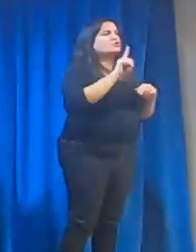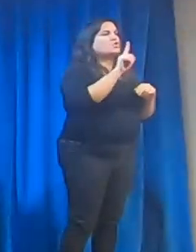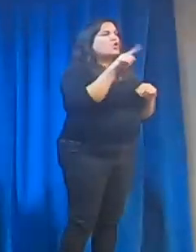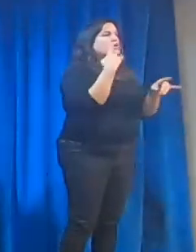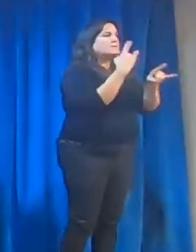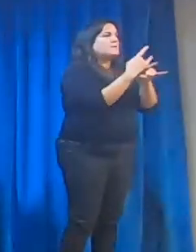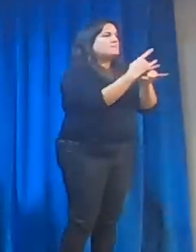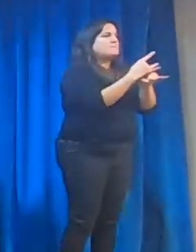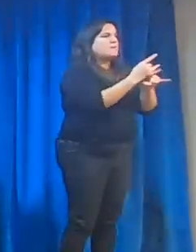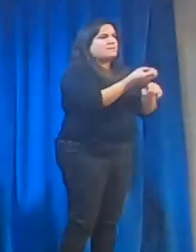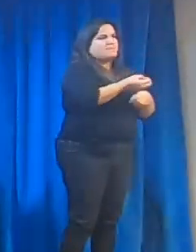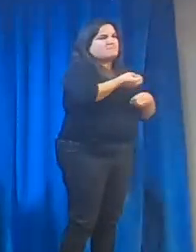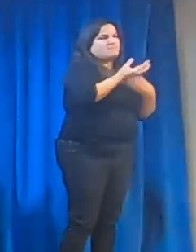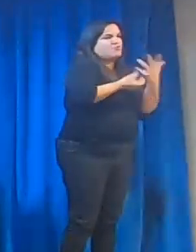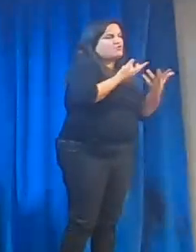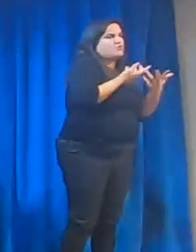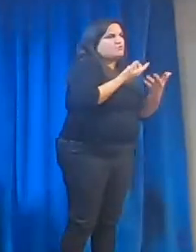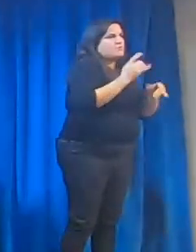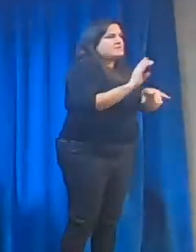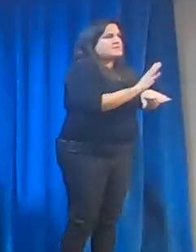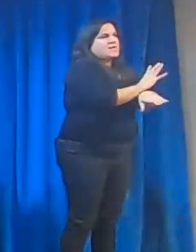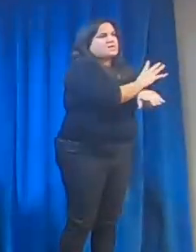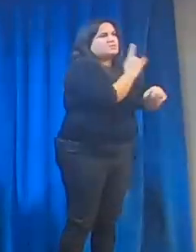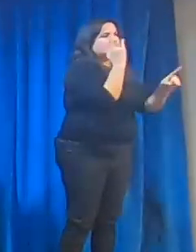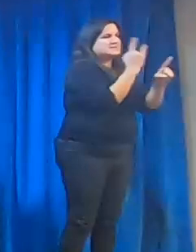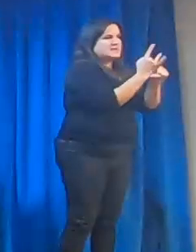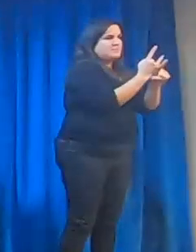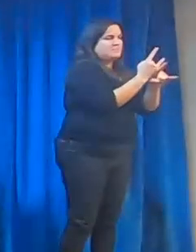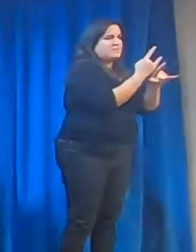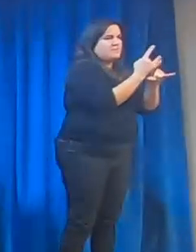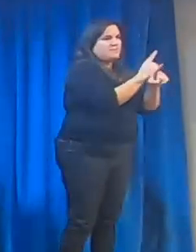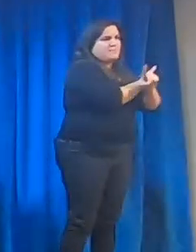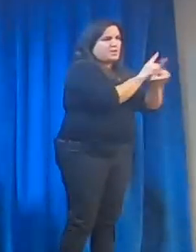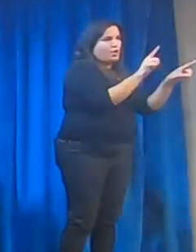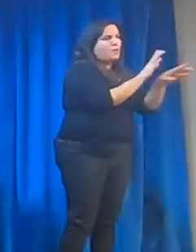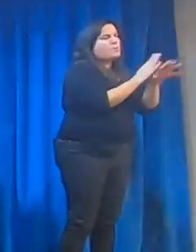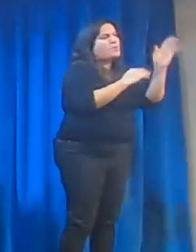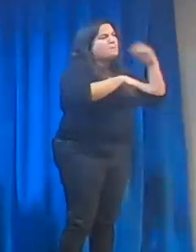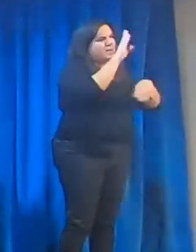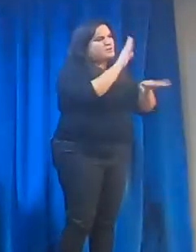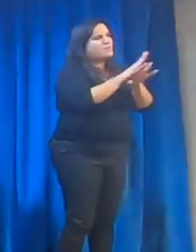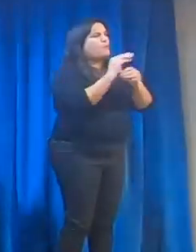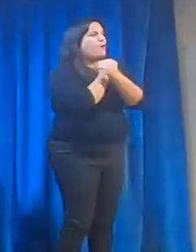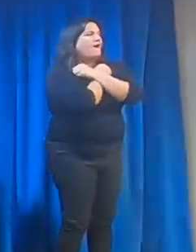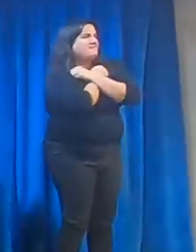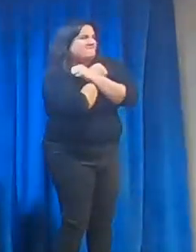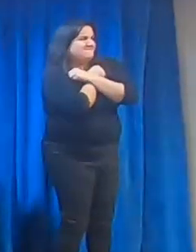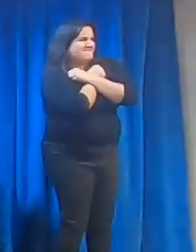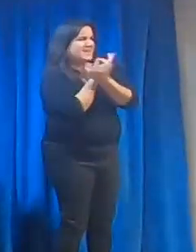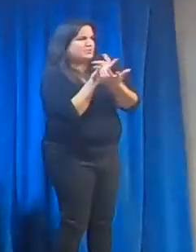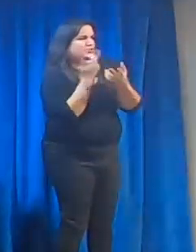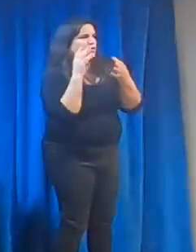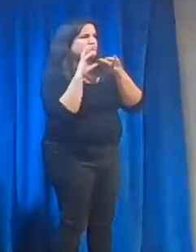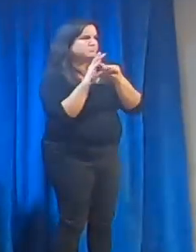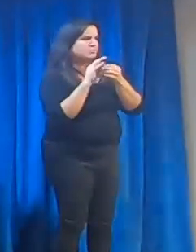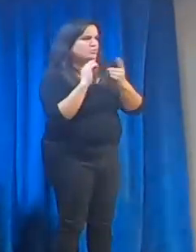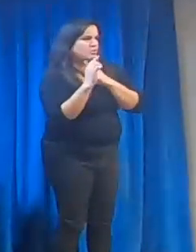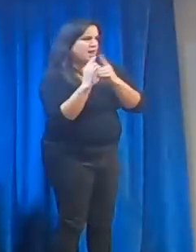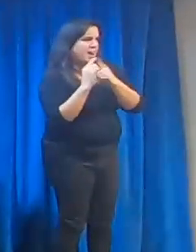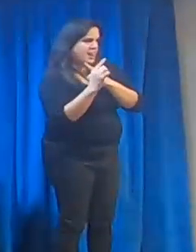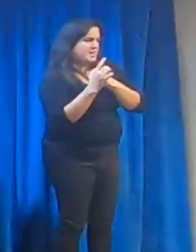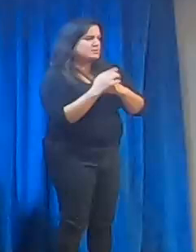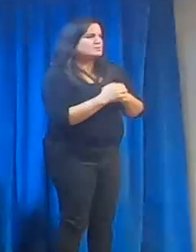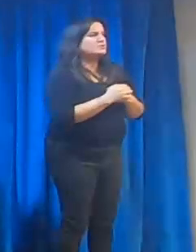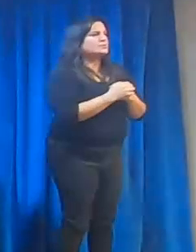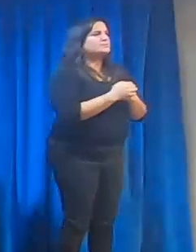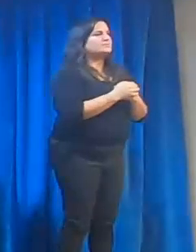emocionado en una relación. Sí puedo decir que vivo afectivado en una relación de afectividad. El afecto es un